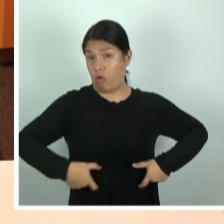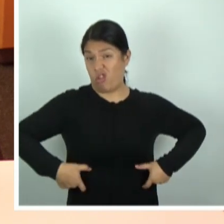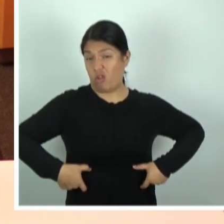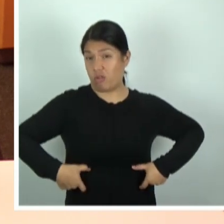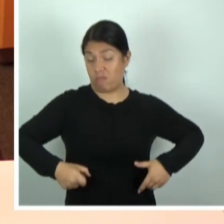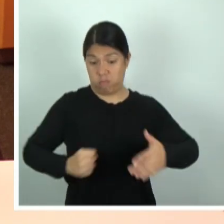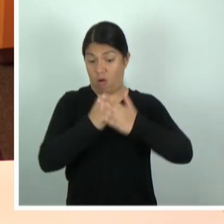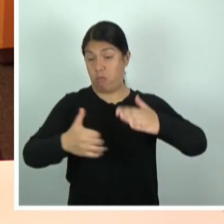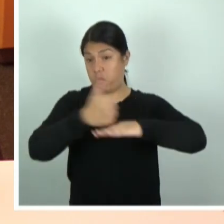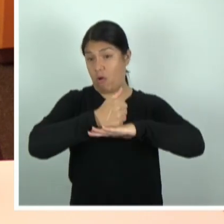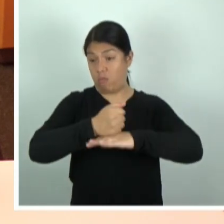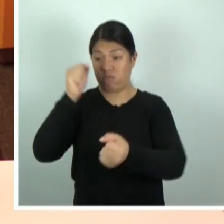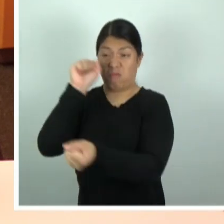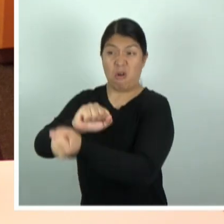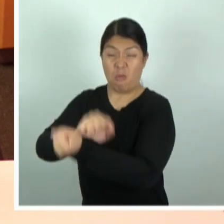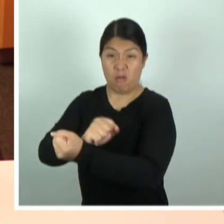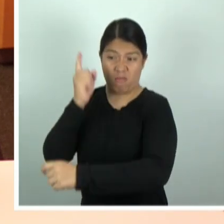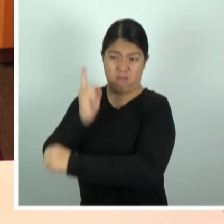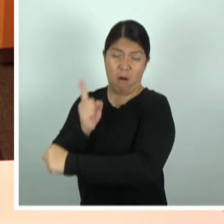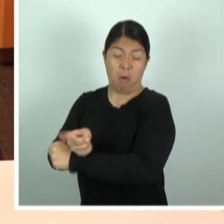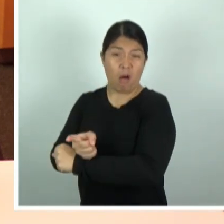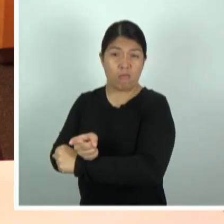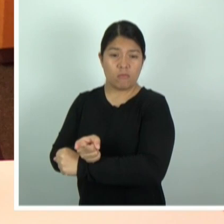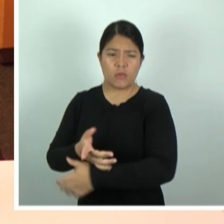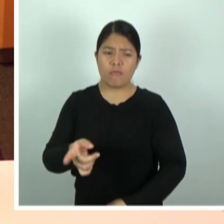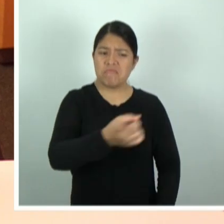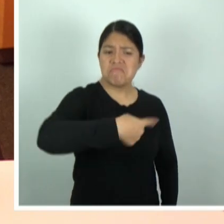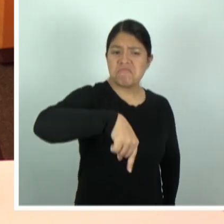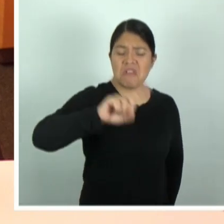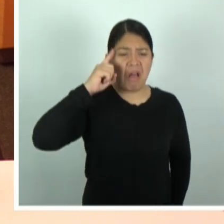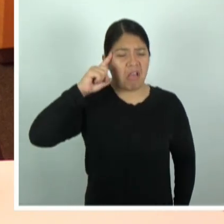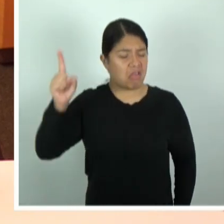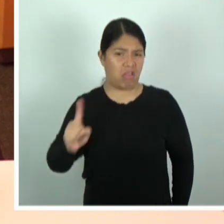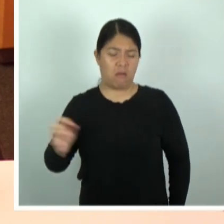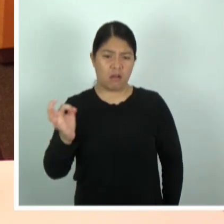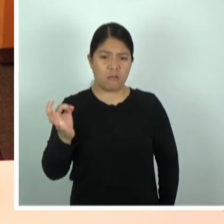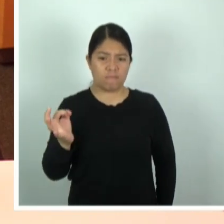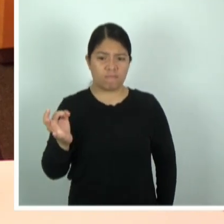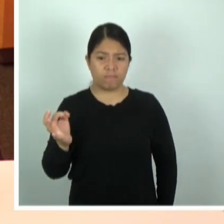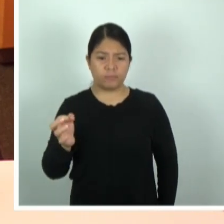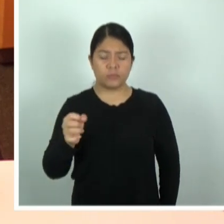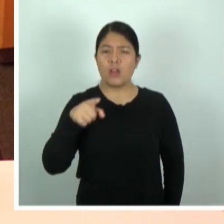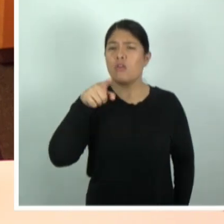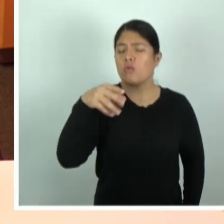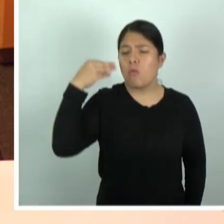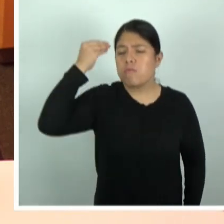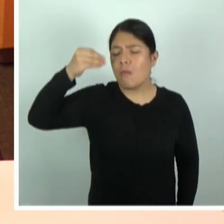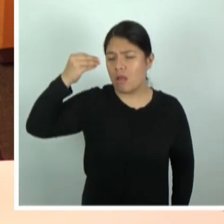que justo ese momento, por esa razón, tienes que imaginarte una